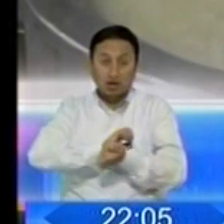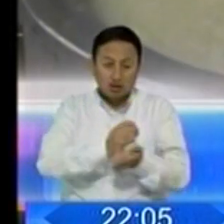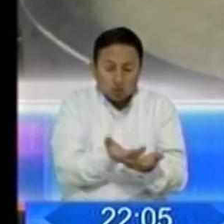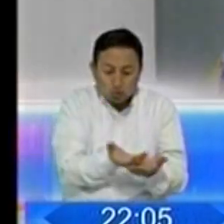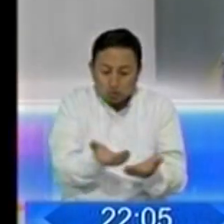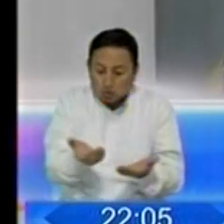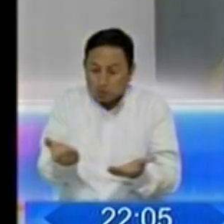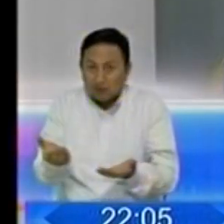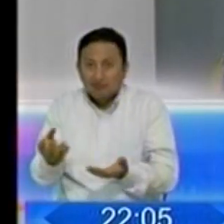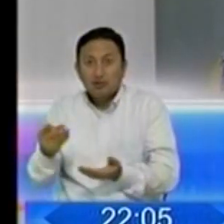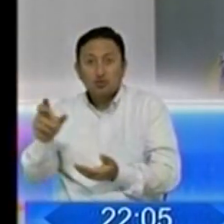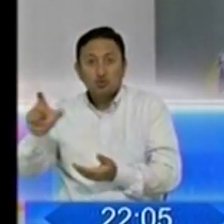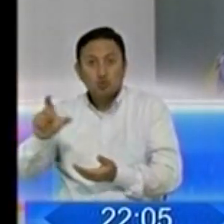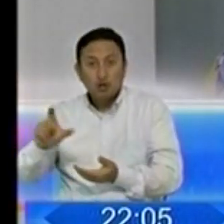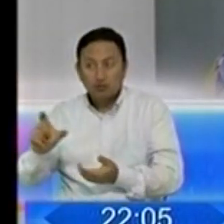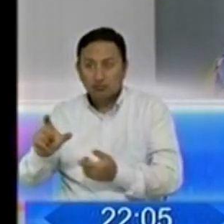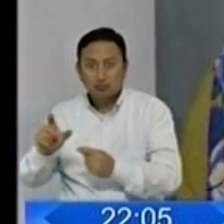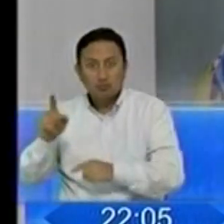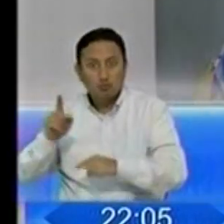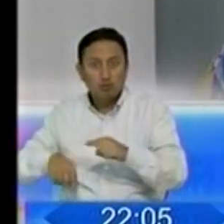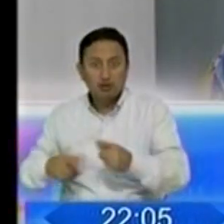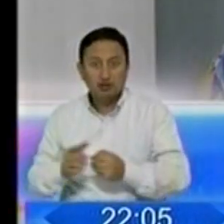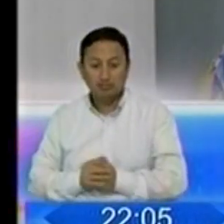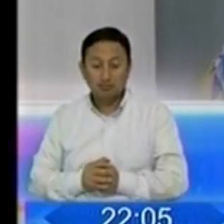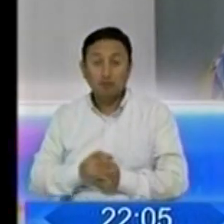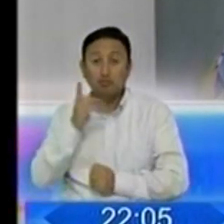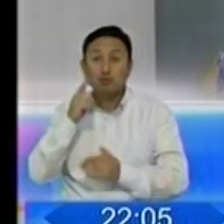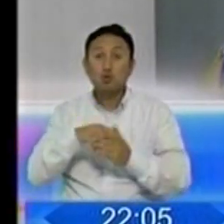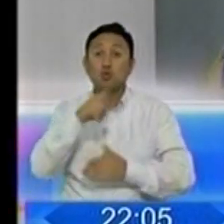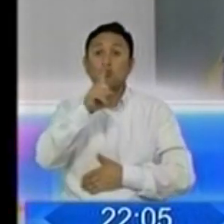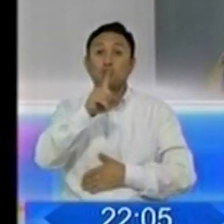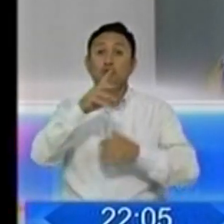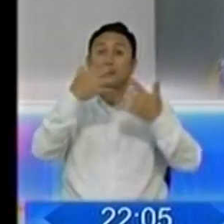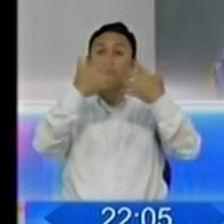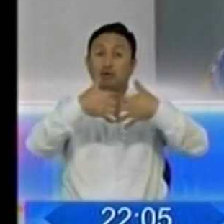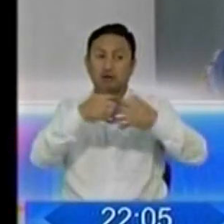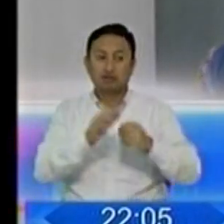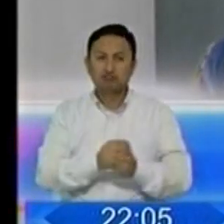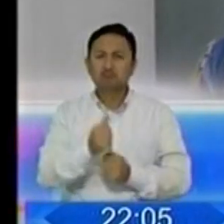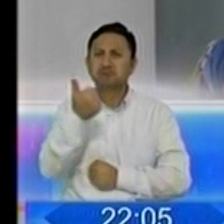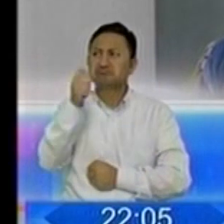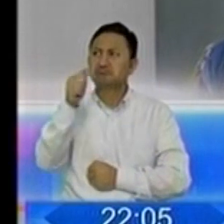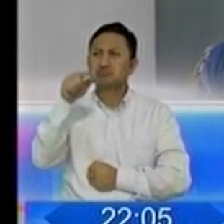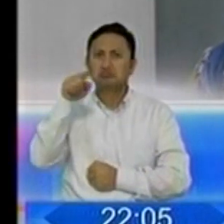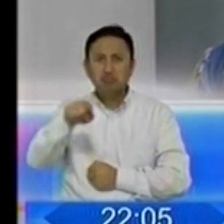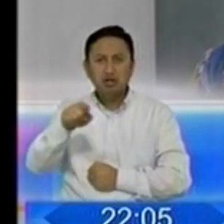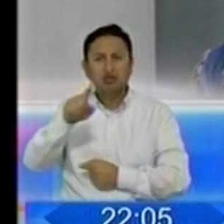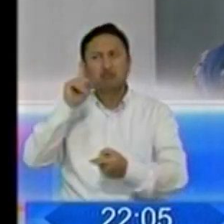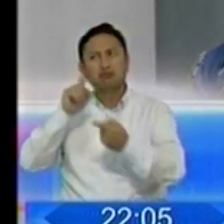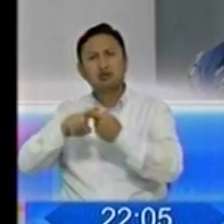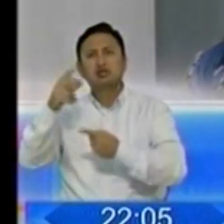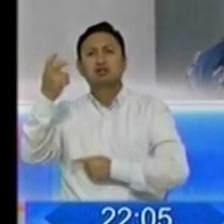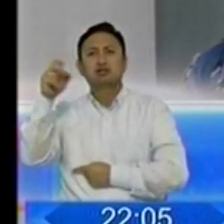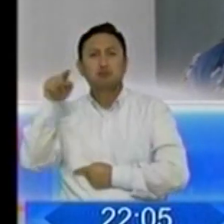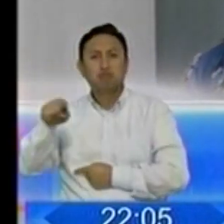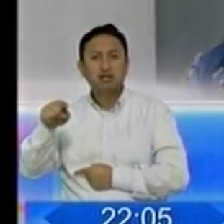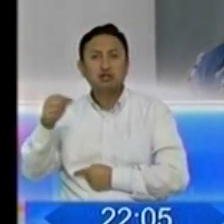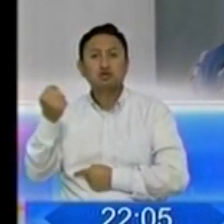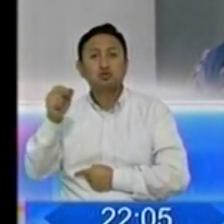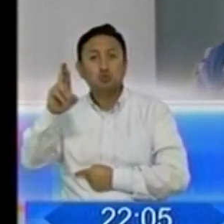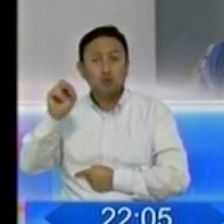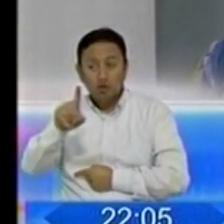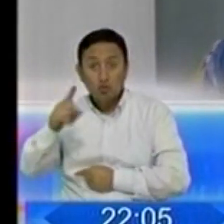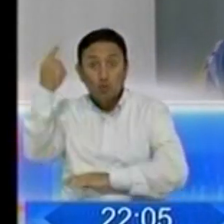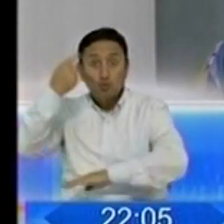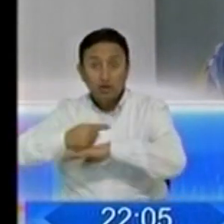quesos. Nosotros procesamos, solo en una quesera se procesa alrededor de 10.000 a 13.000 litros de leche. Diarios. ¿Y de